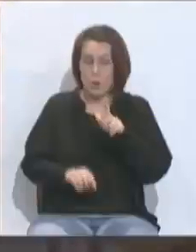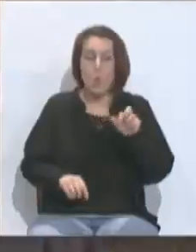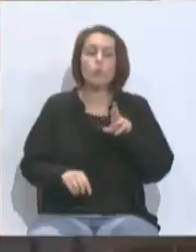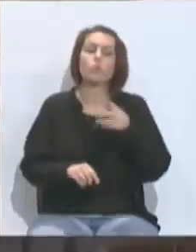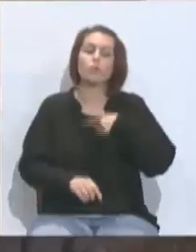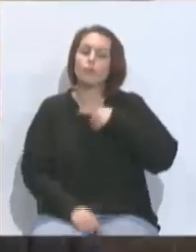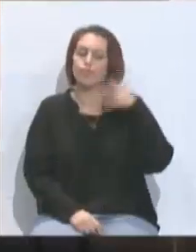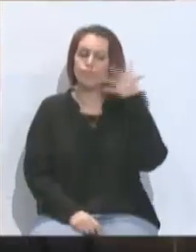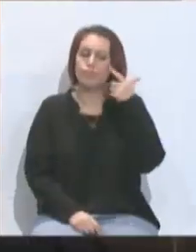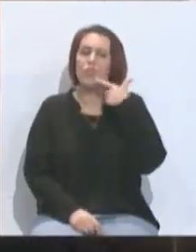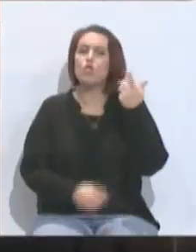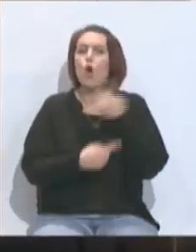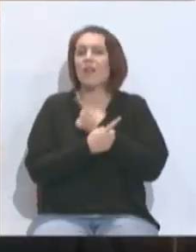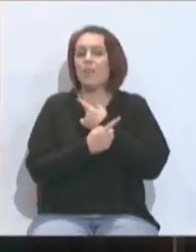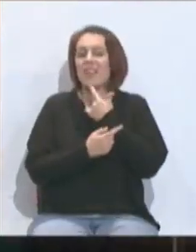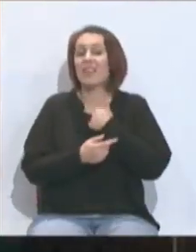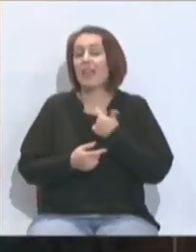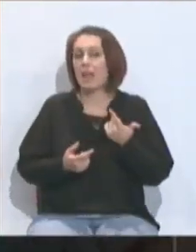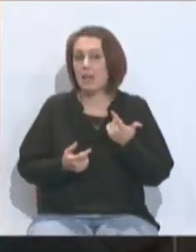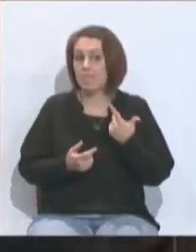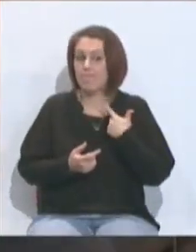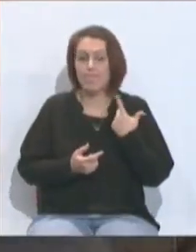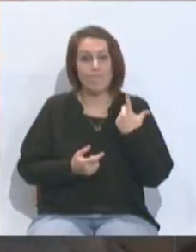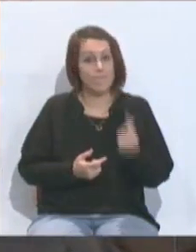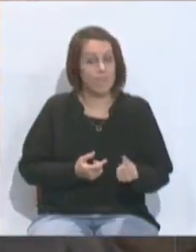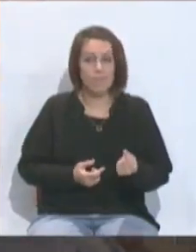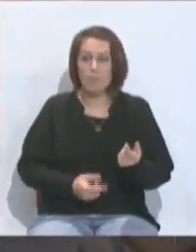sospechar que nos dijo en noviembre que se iba,